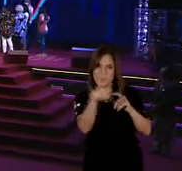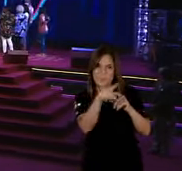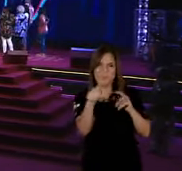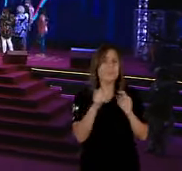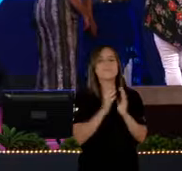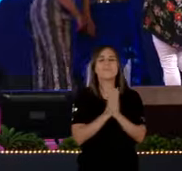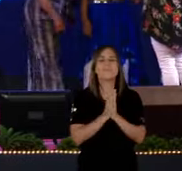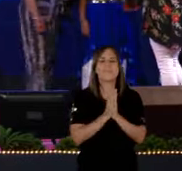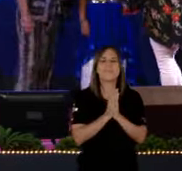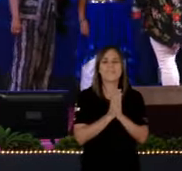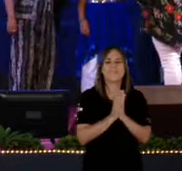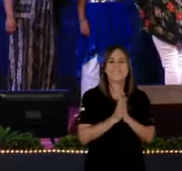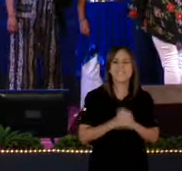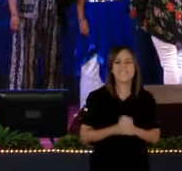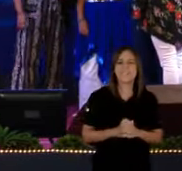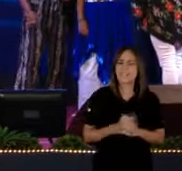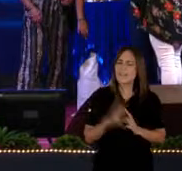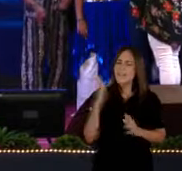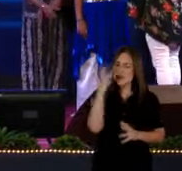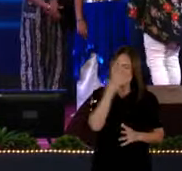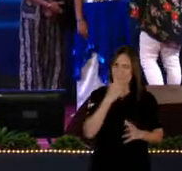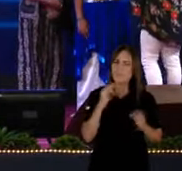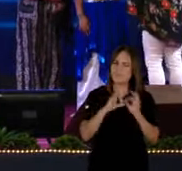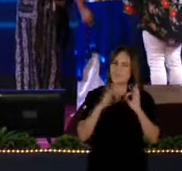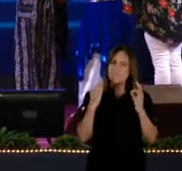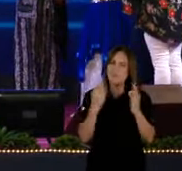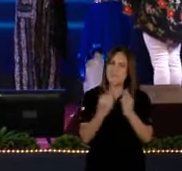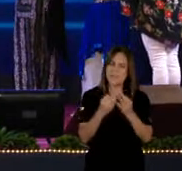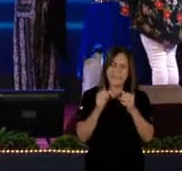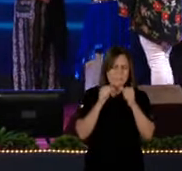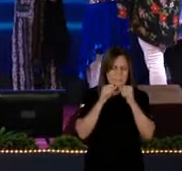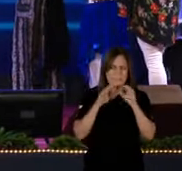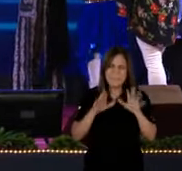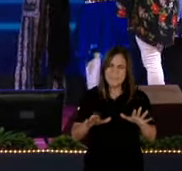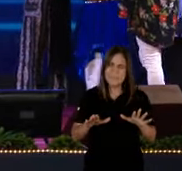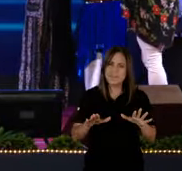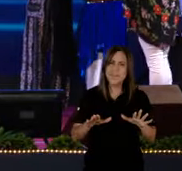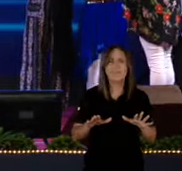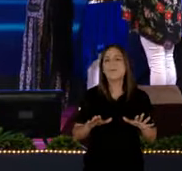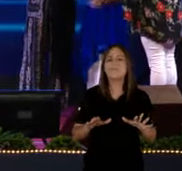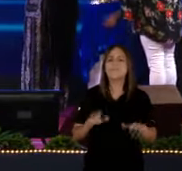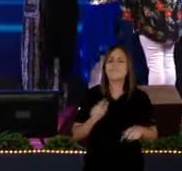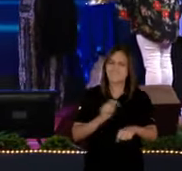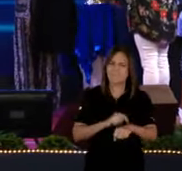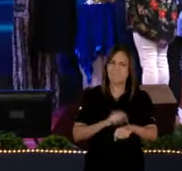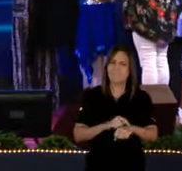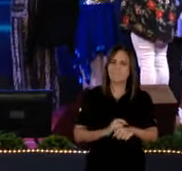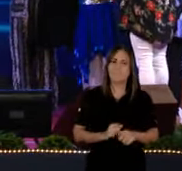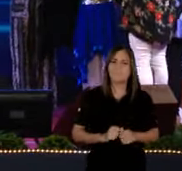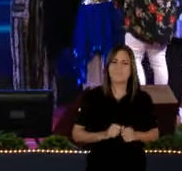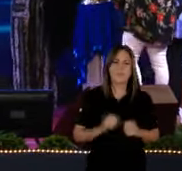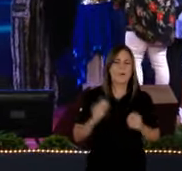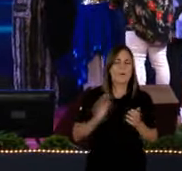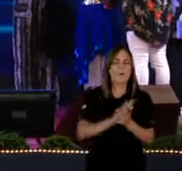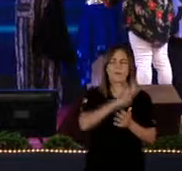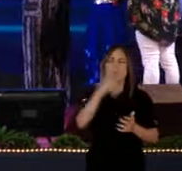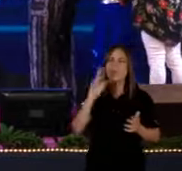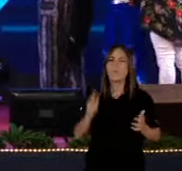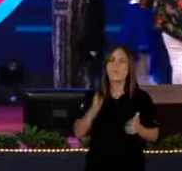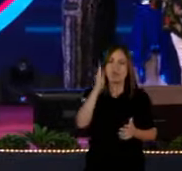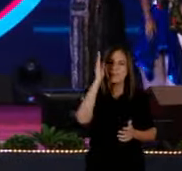qué hermoso. Qué bendición en esta hora. Apóstol, gloria a Dios. Nuestro